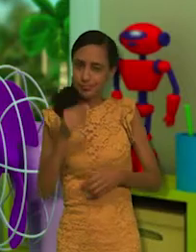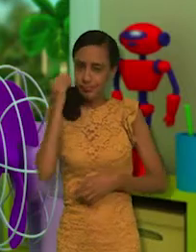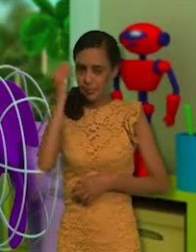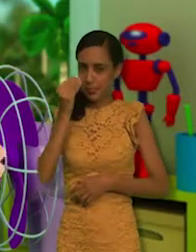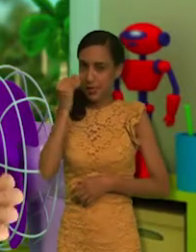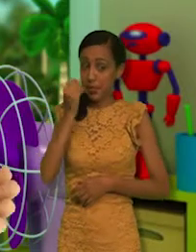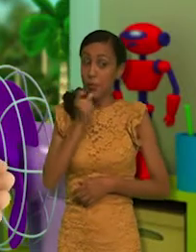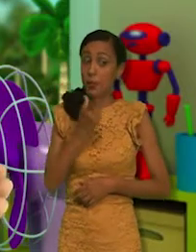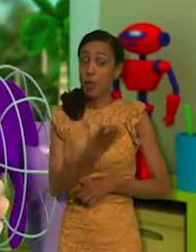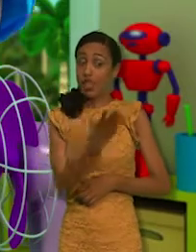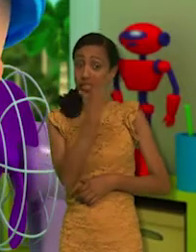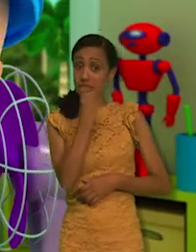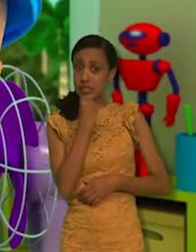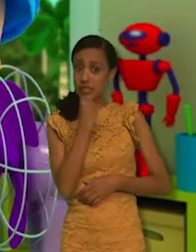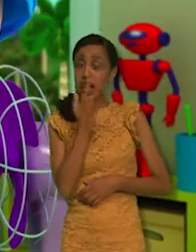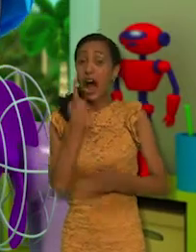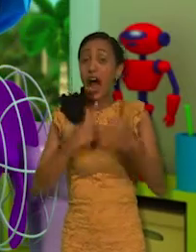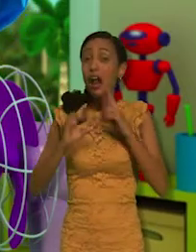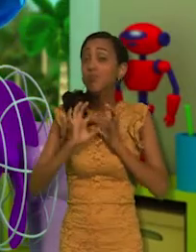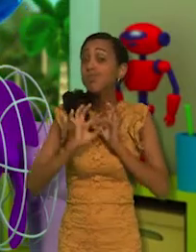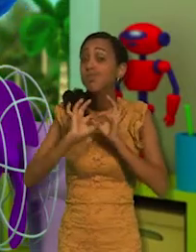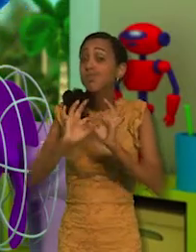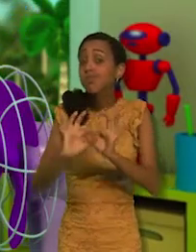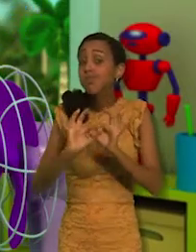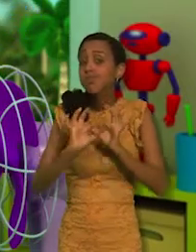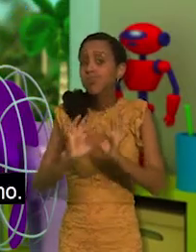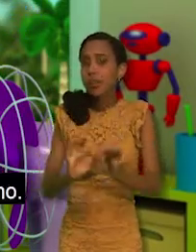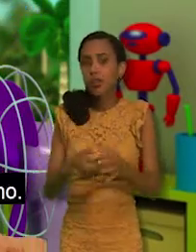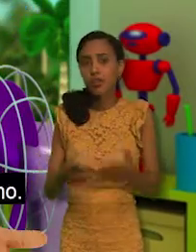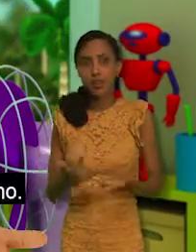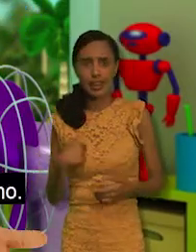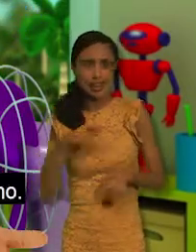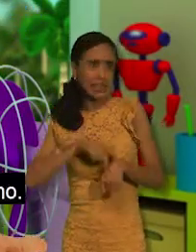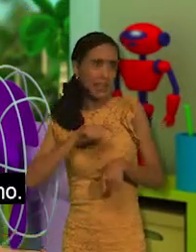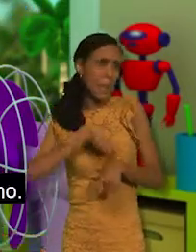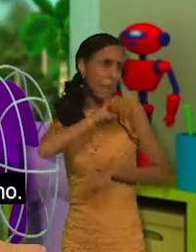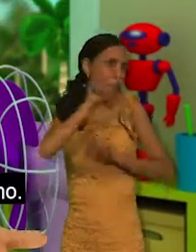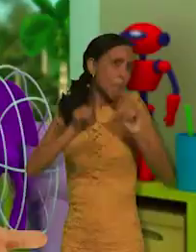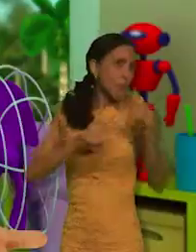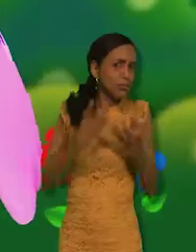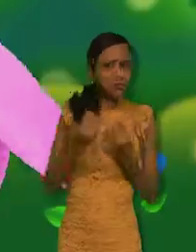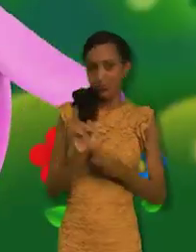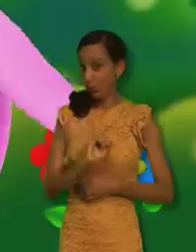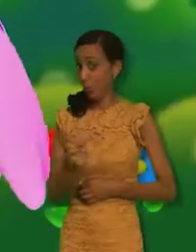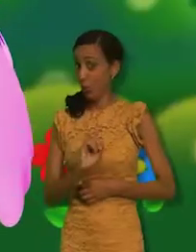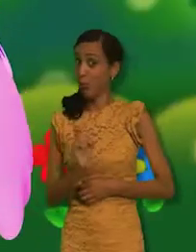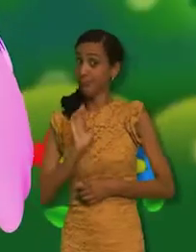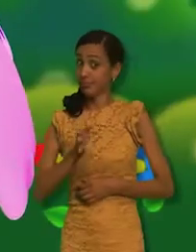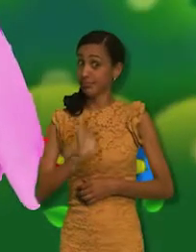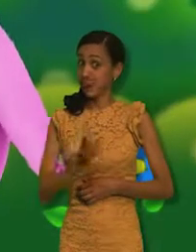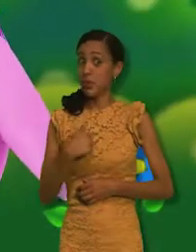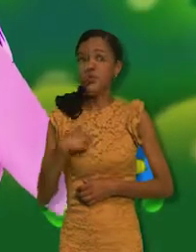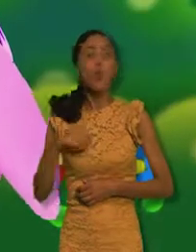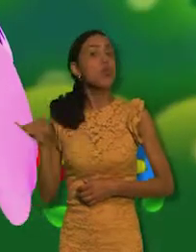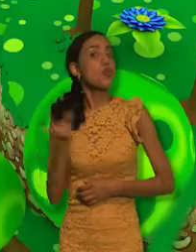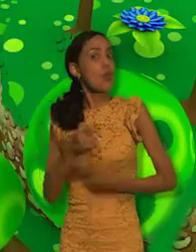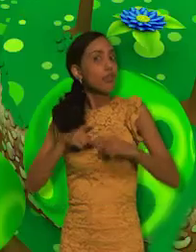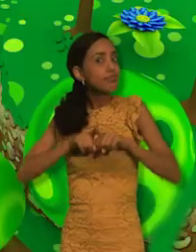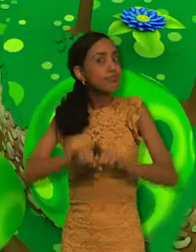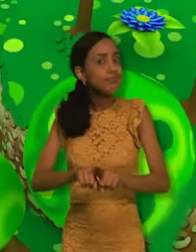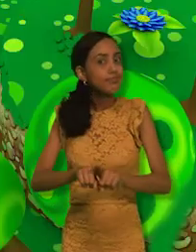Imagínense, cuando a uno le dicen que ha pasado una cosa muy grave, no hay tiempo para andar preguntando mucho. ¡Pues yo voy también!